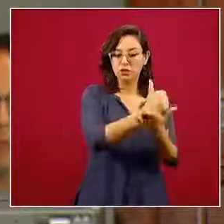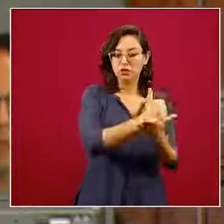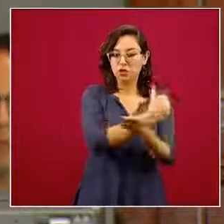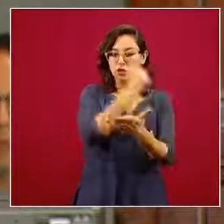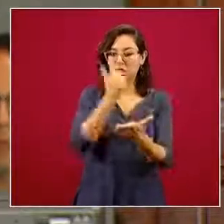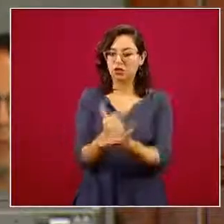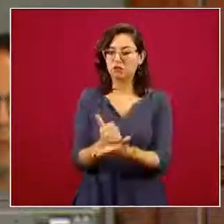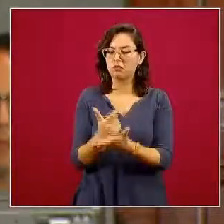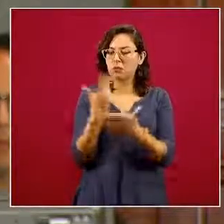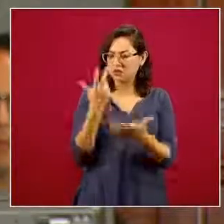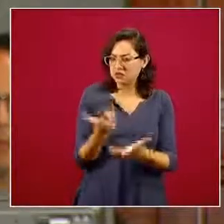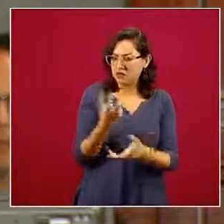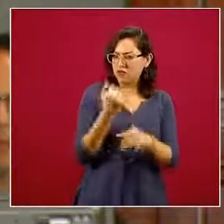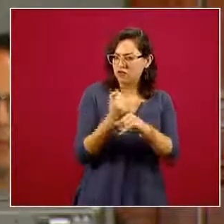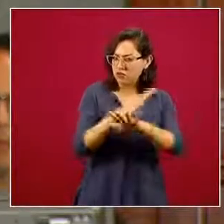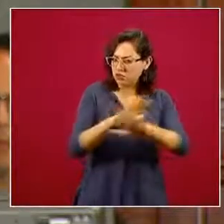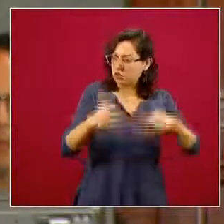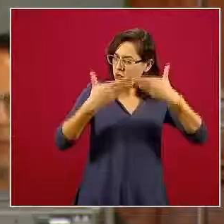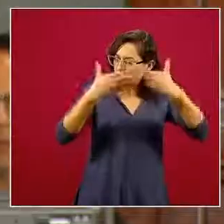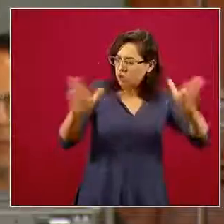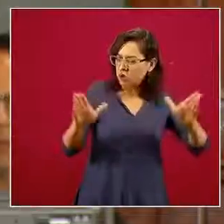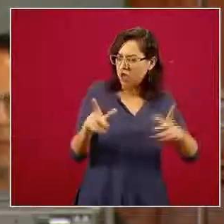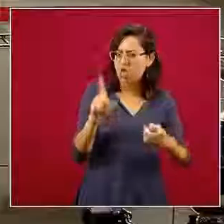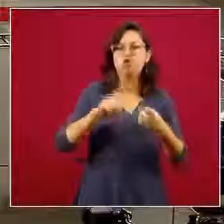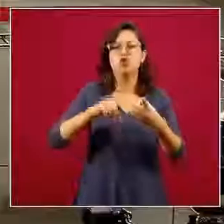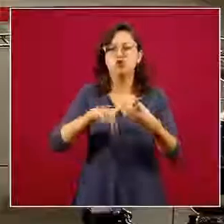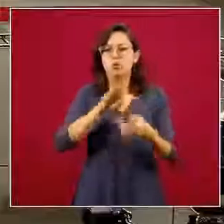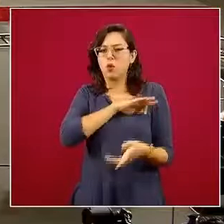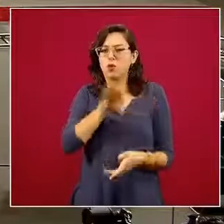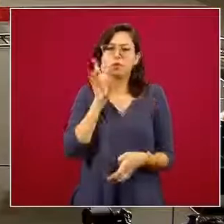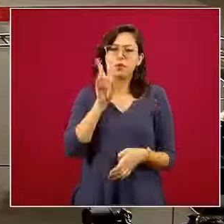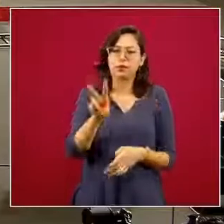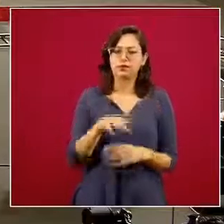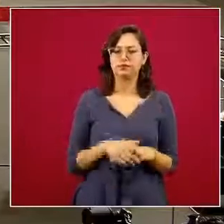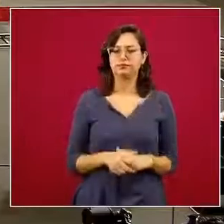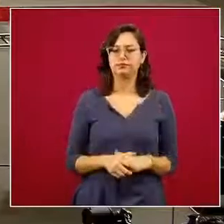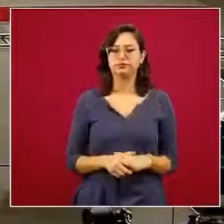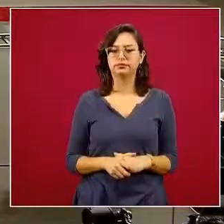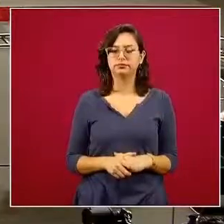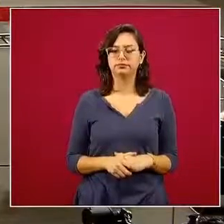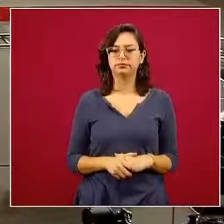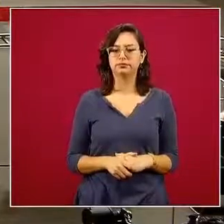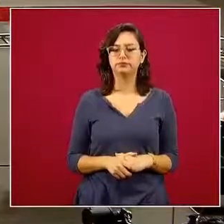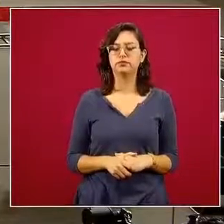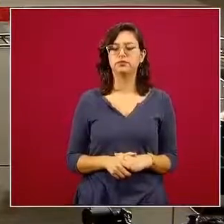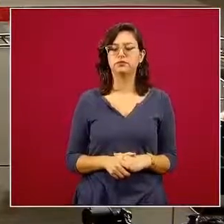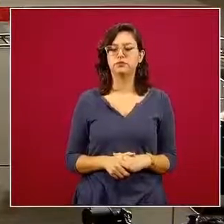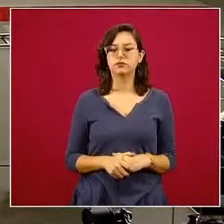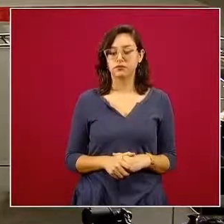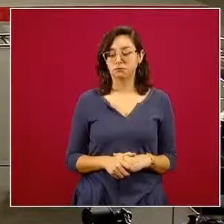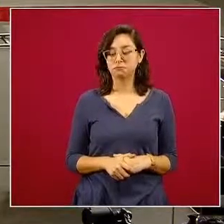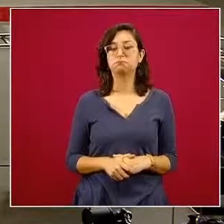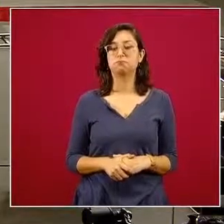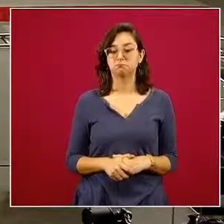así, ¿son datos al público y a través de qué medio? Gracias. La